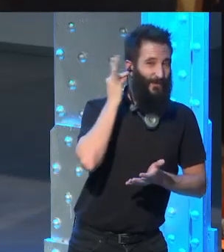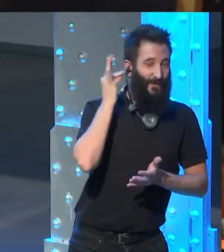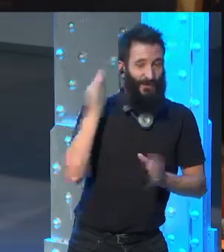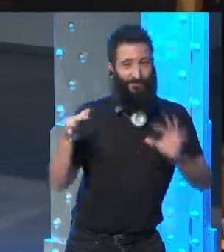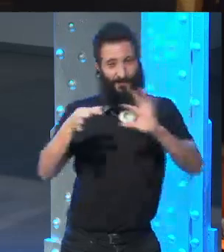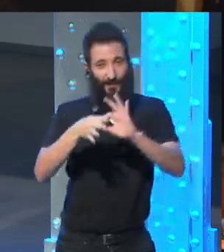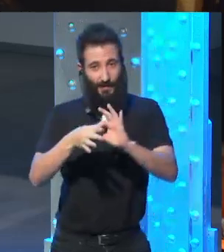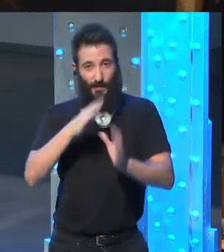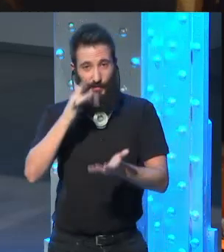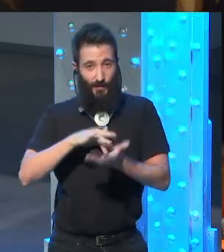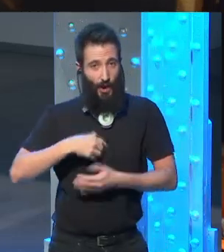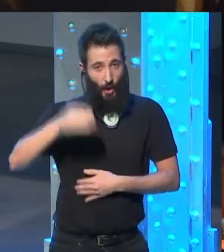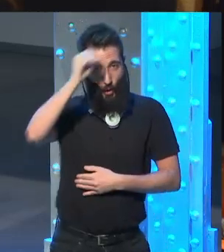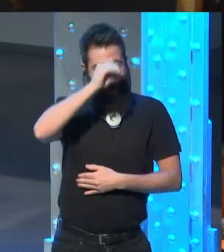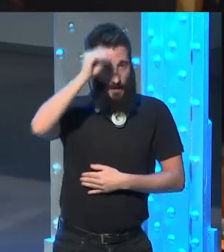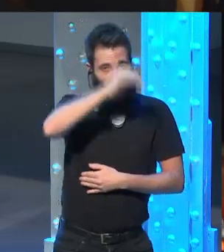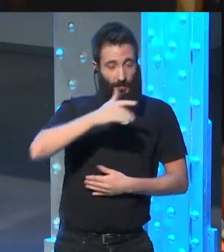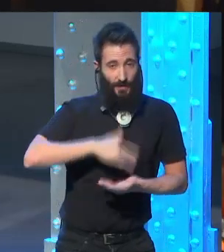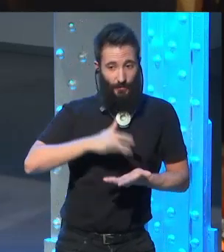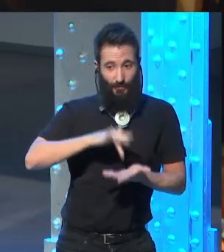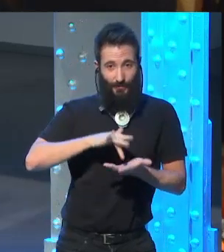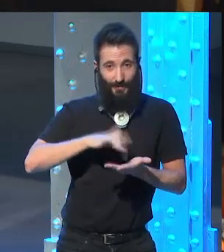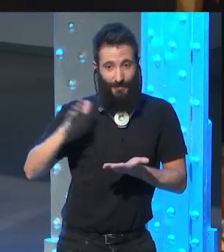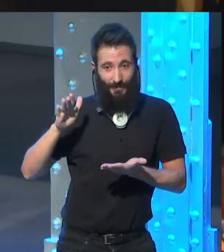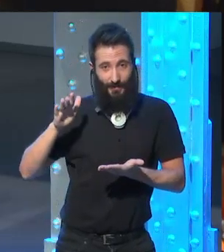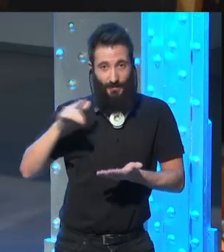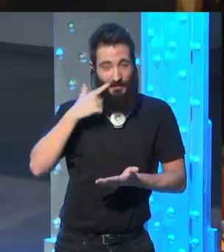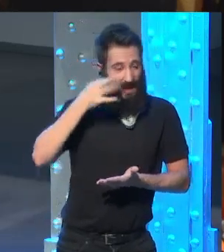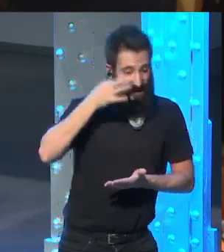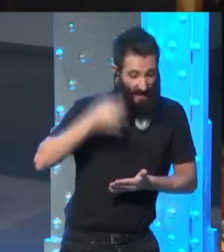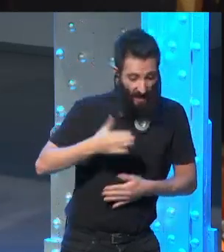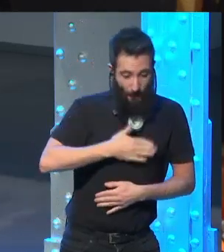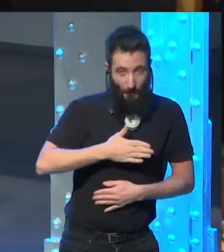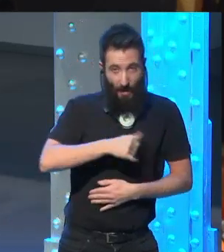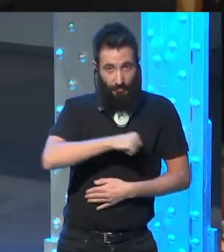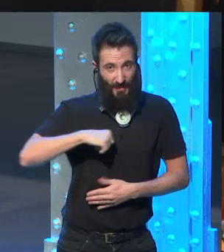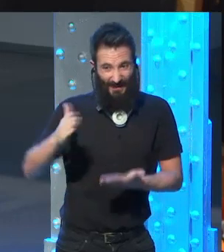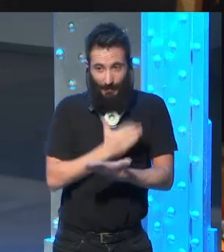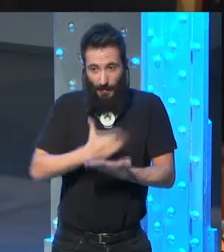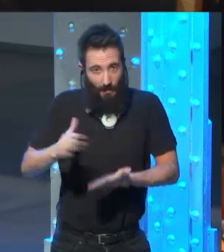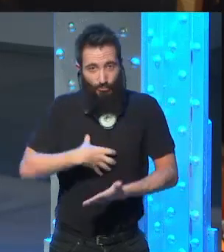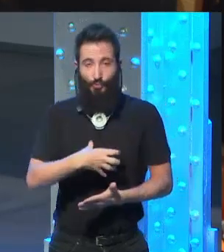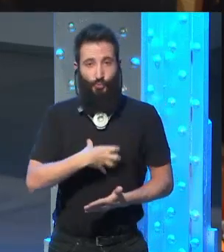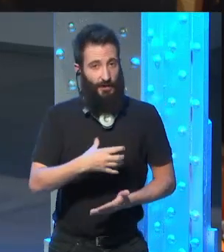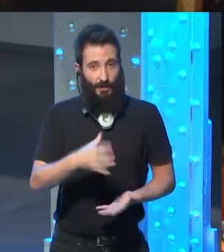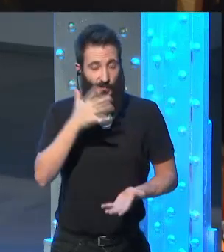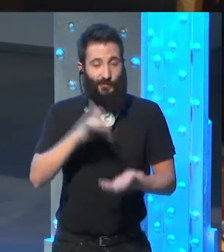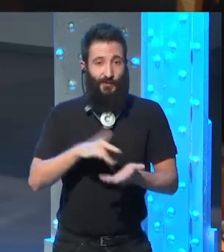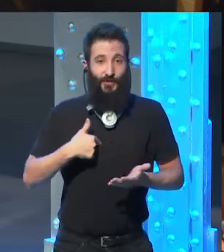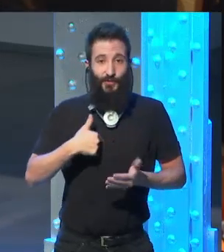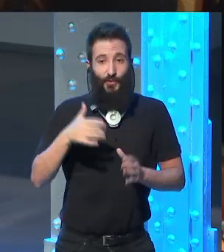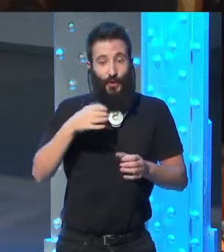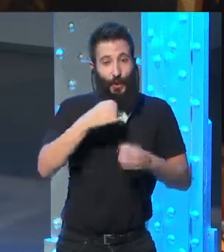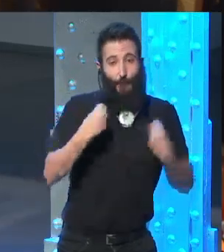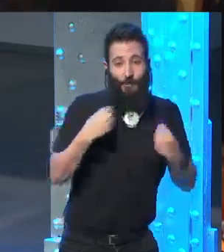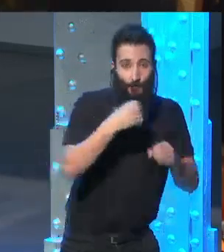porque en mi opinión tampoco puedes nunca separar tu propia realidad, ¿no? Entonces, bueno, yo como